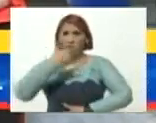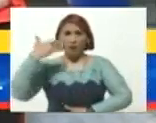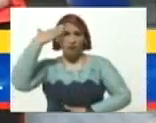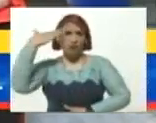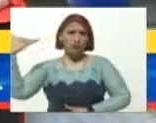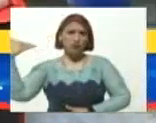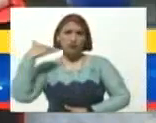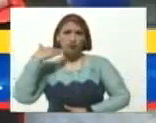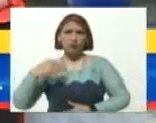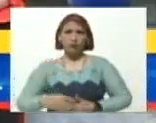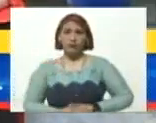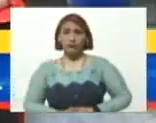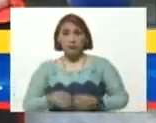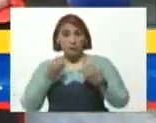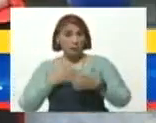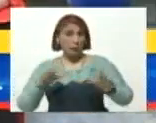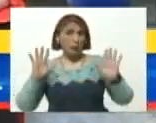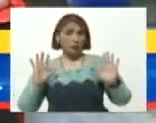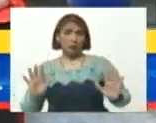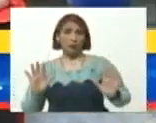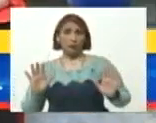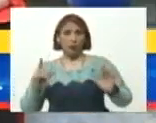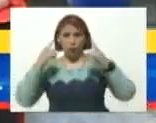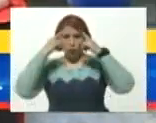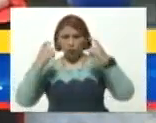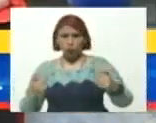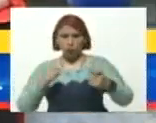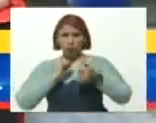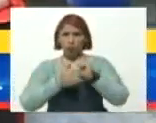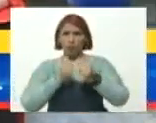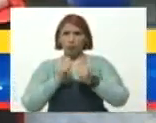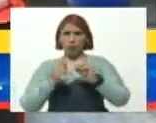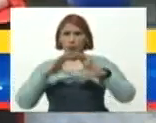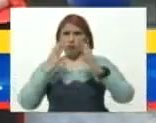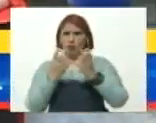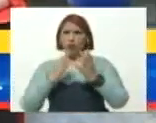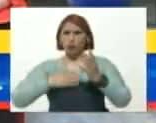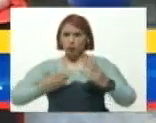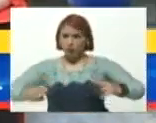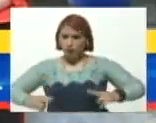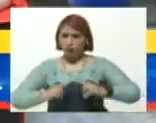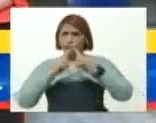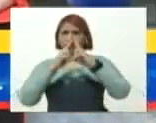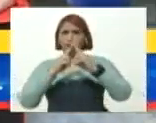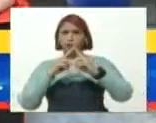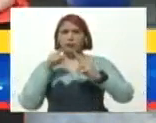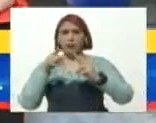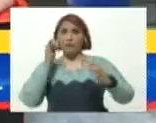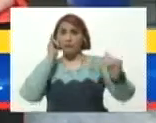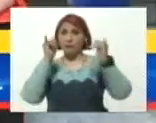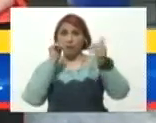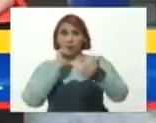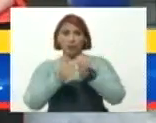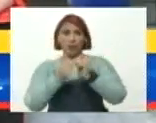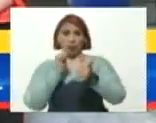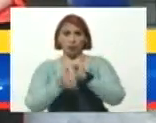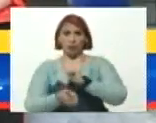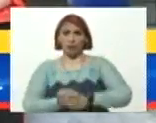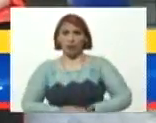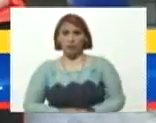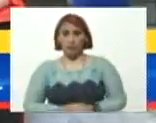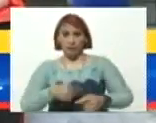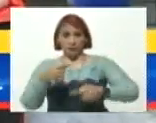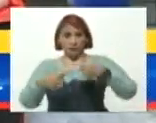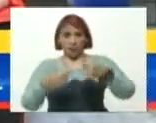Asia, bueno, el talento deportivo del mundo podrá encontrarse. Y esa fiesta deportiva, cada